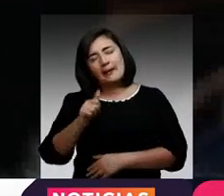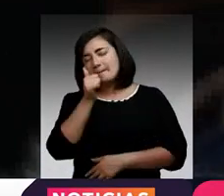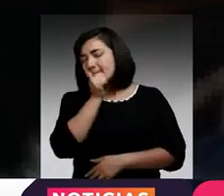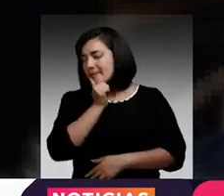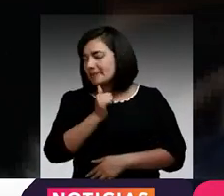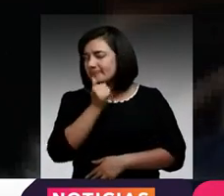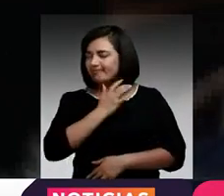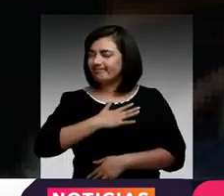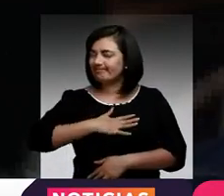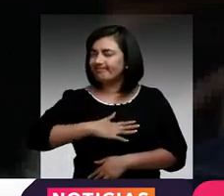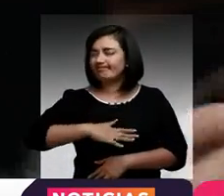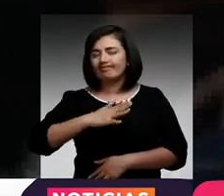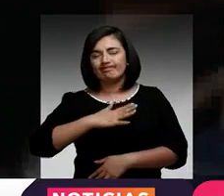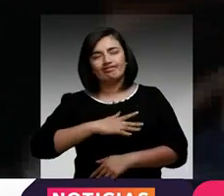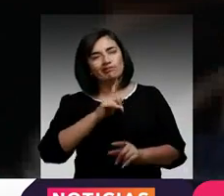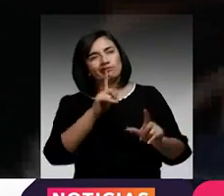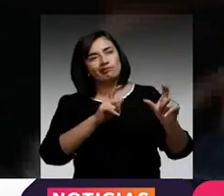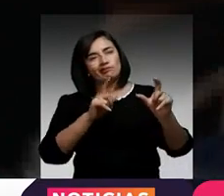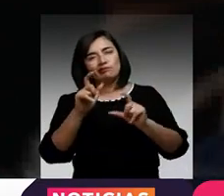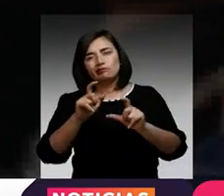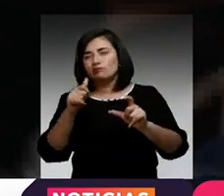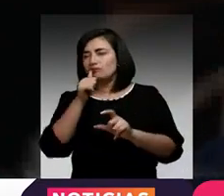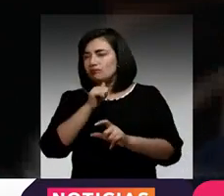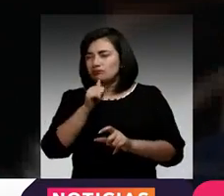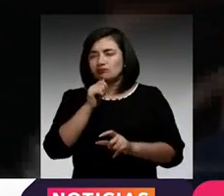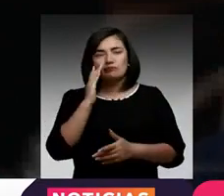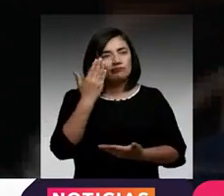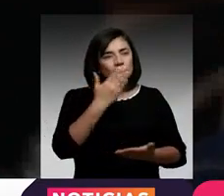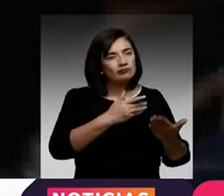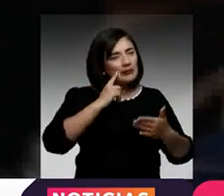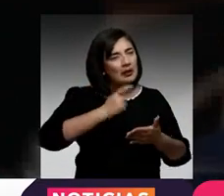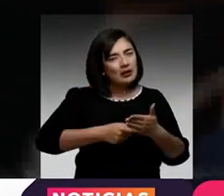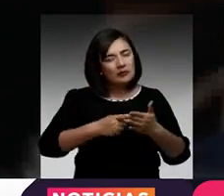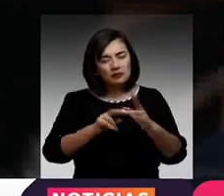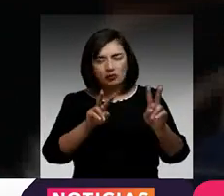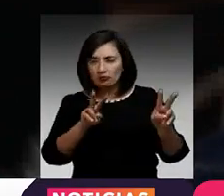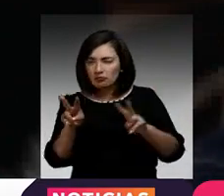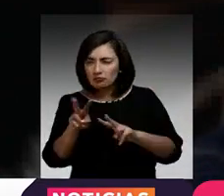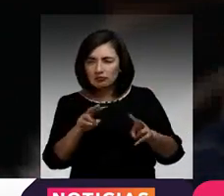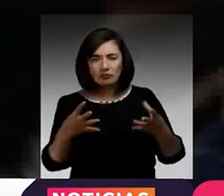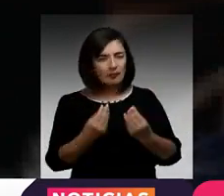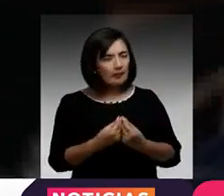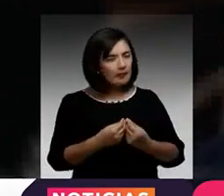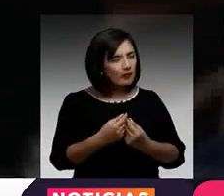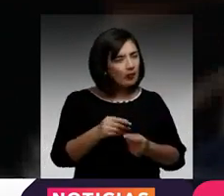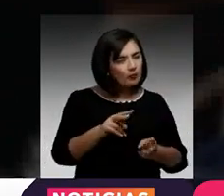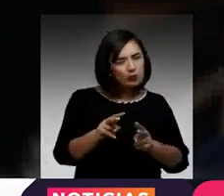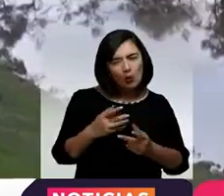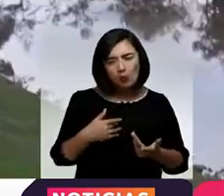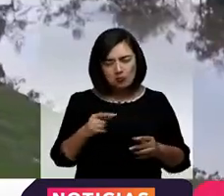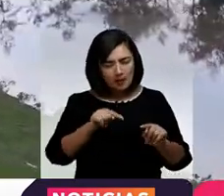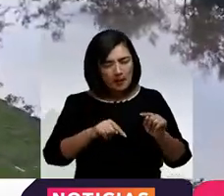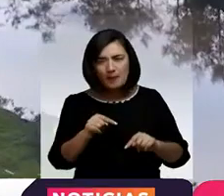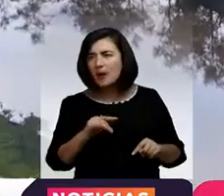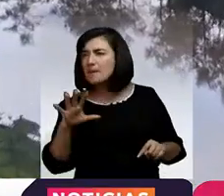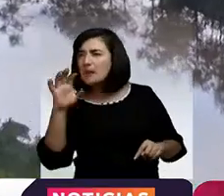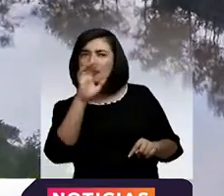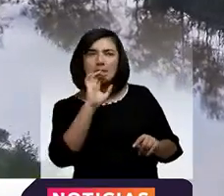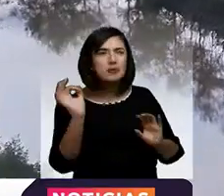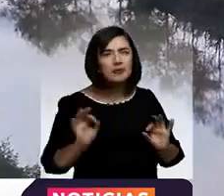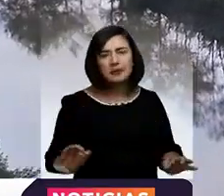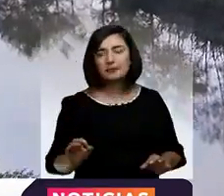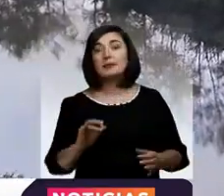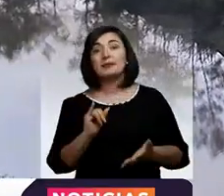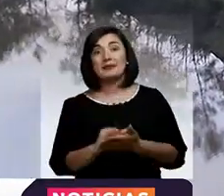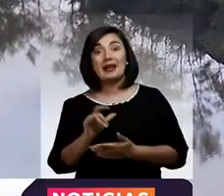característica que hay que tener como fotógrafos, como realizadores audiovisuales, como operadores de dispositivos de captura. Según Alberto,